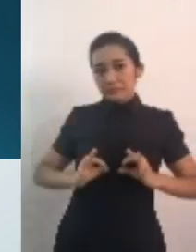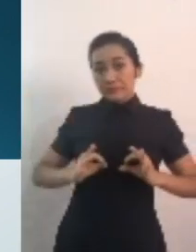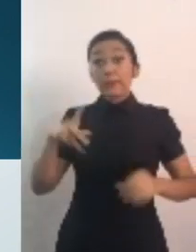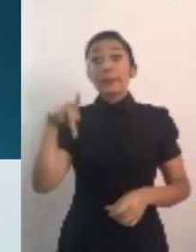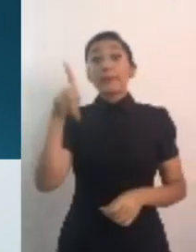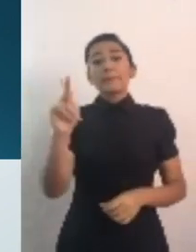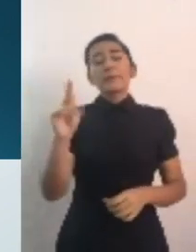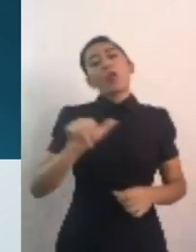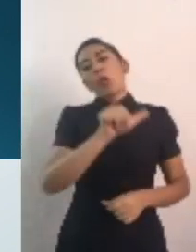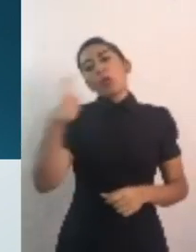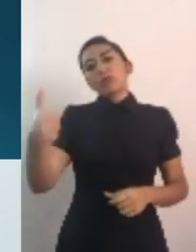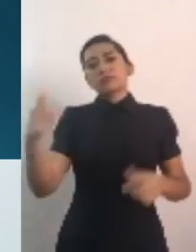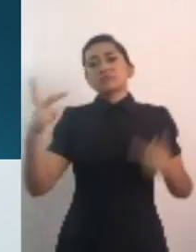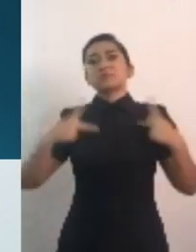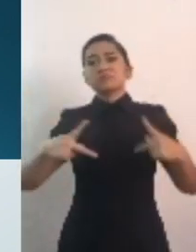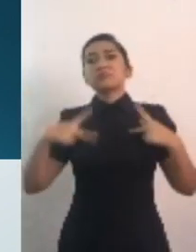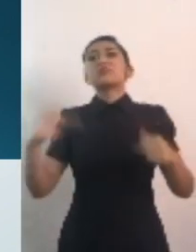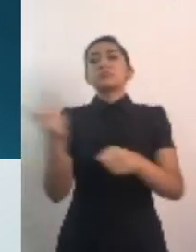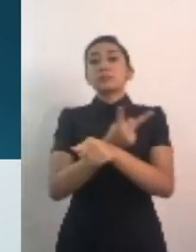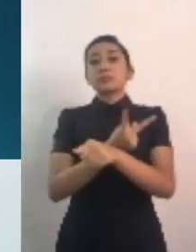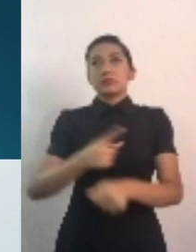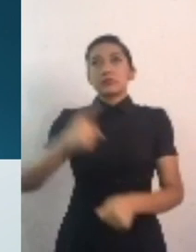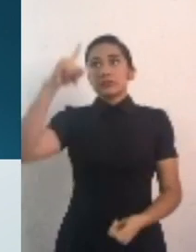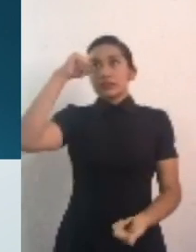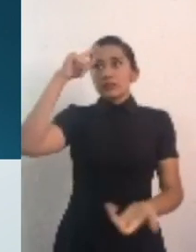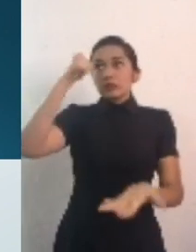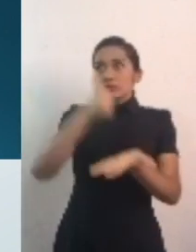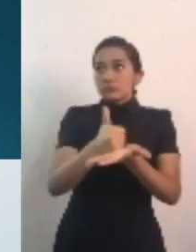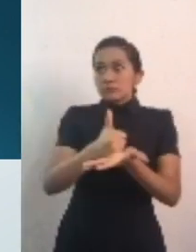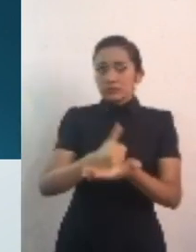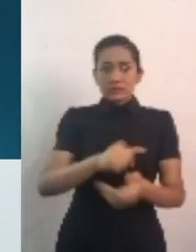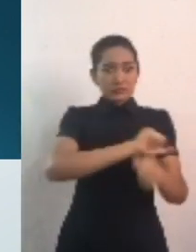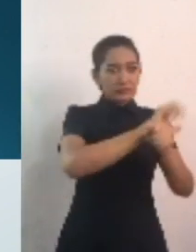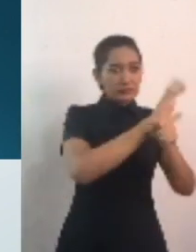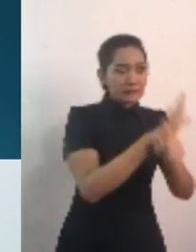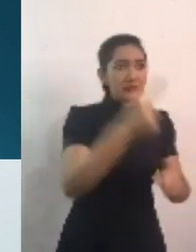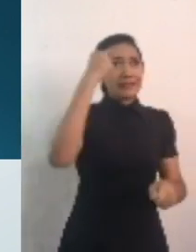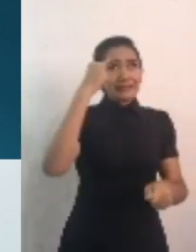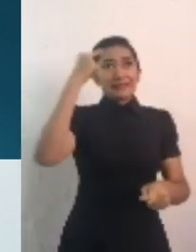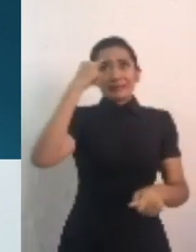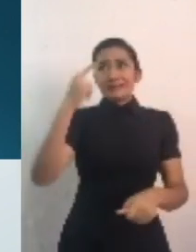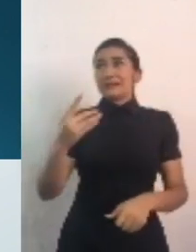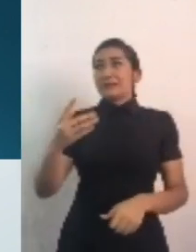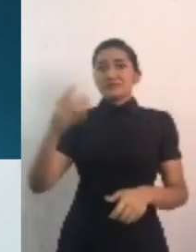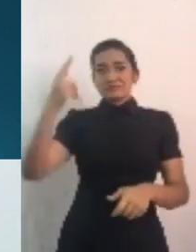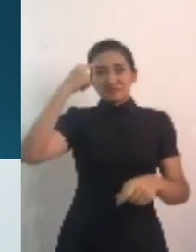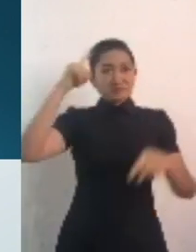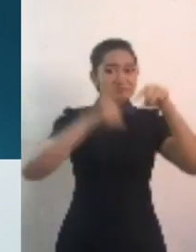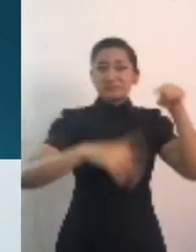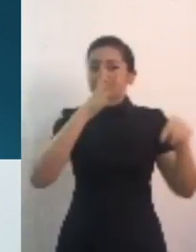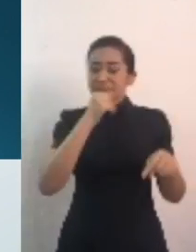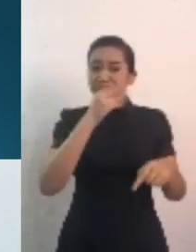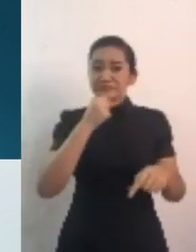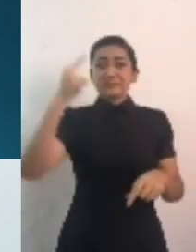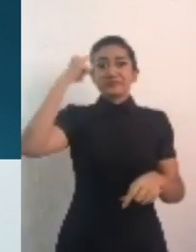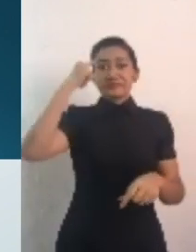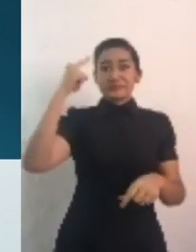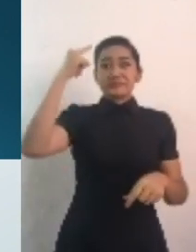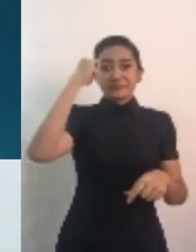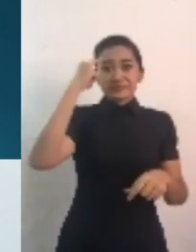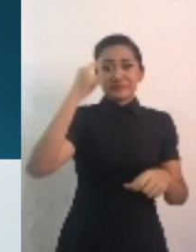postraumático de las personas que sufren una situación extrema, una situación traumática. Solo